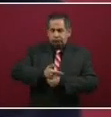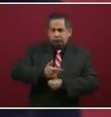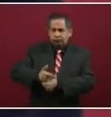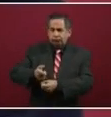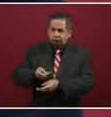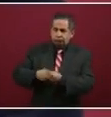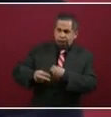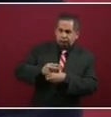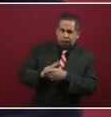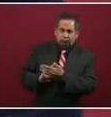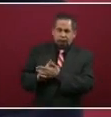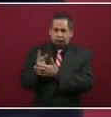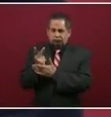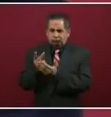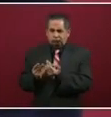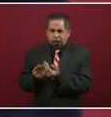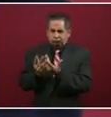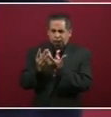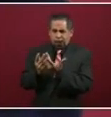flujos,